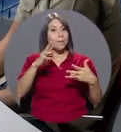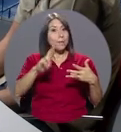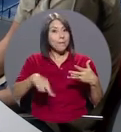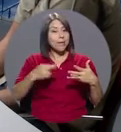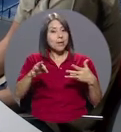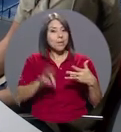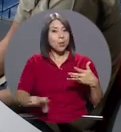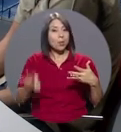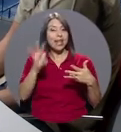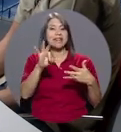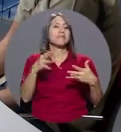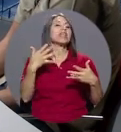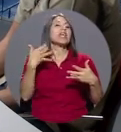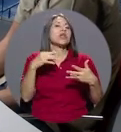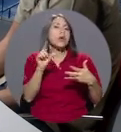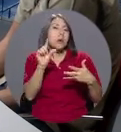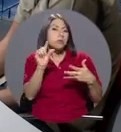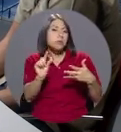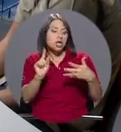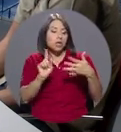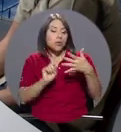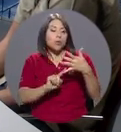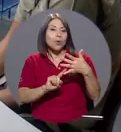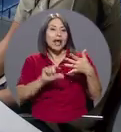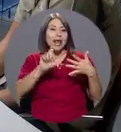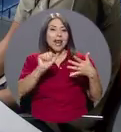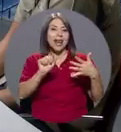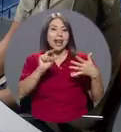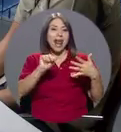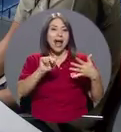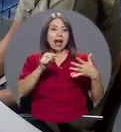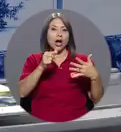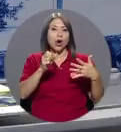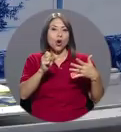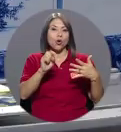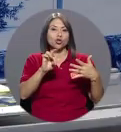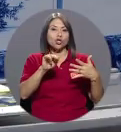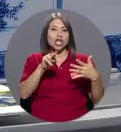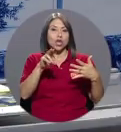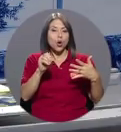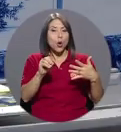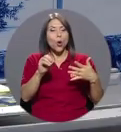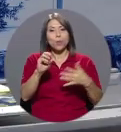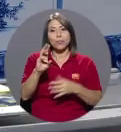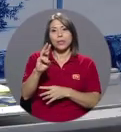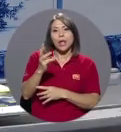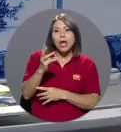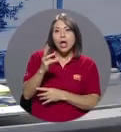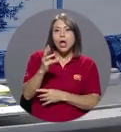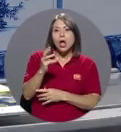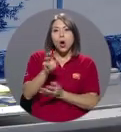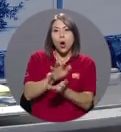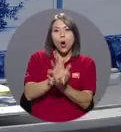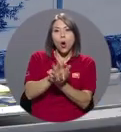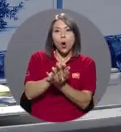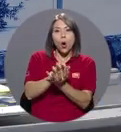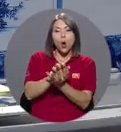importante. Y luego en un nivel muy pequeñito tenemos langostino, tenemos